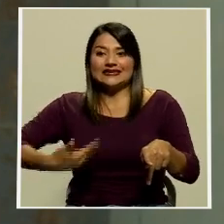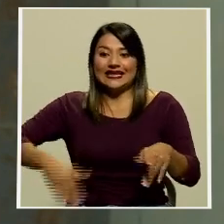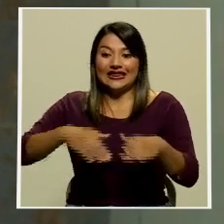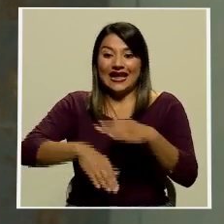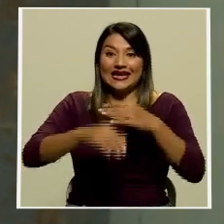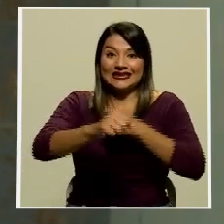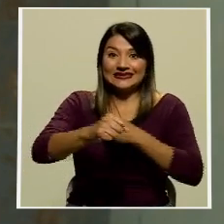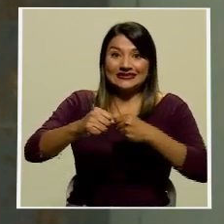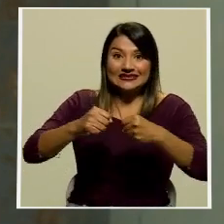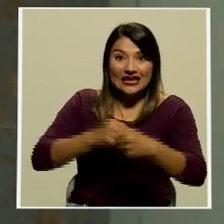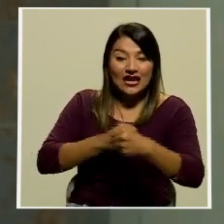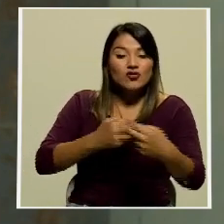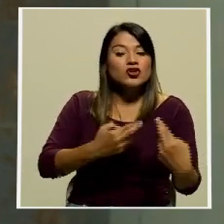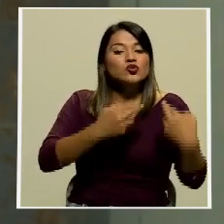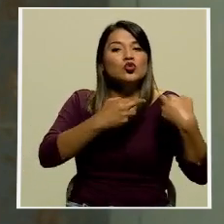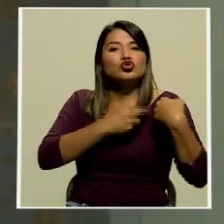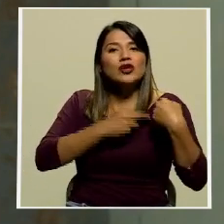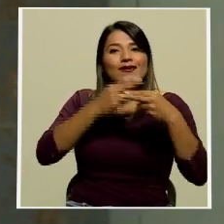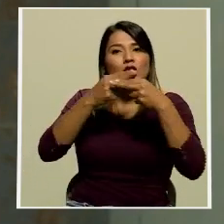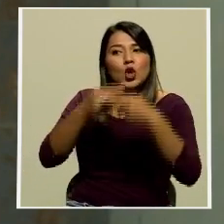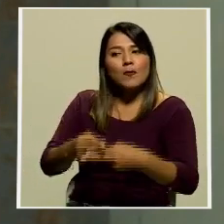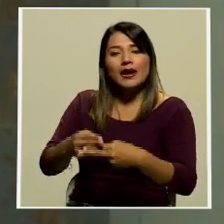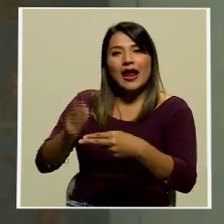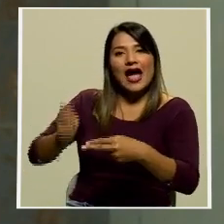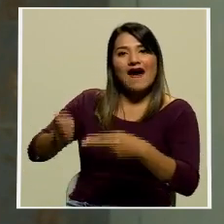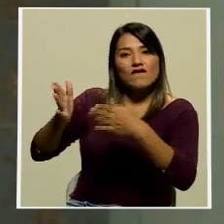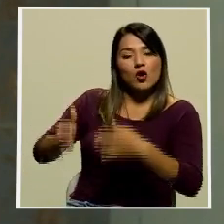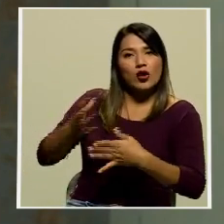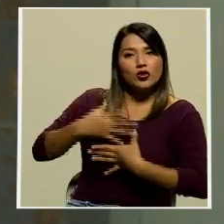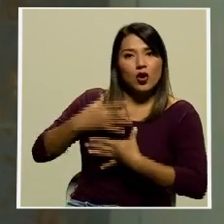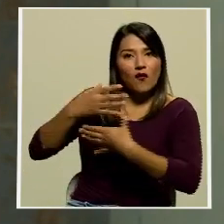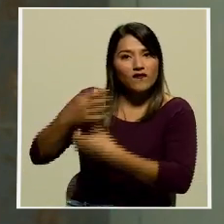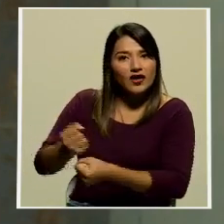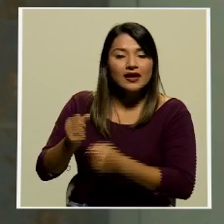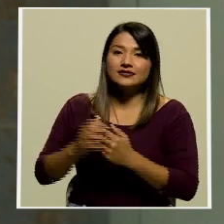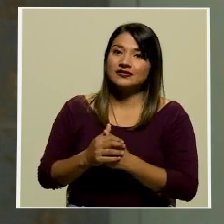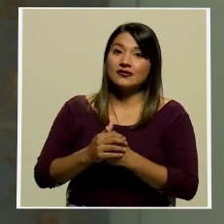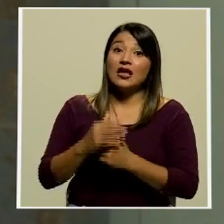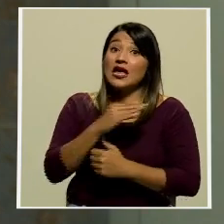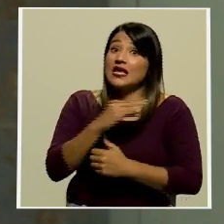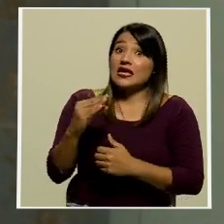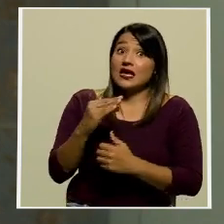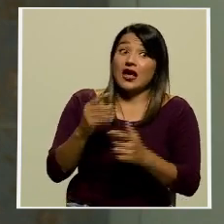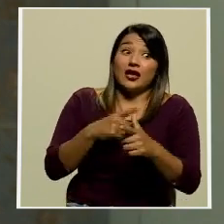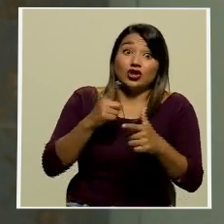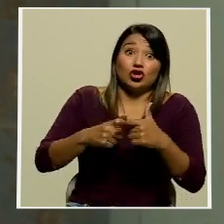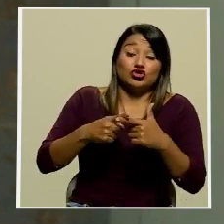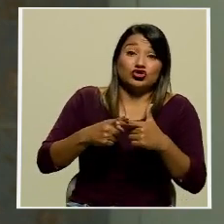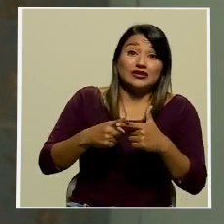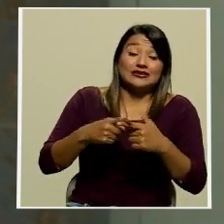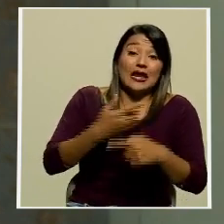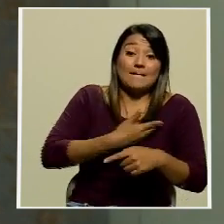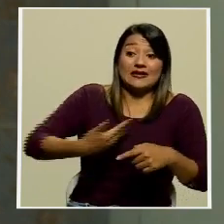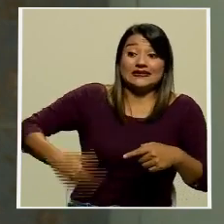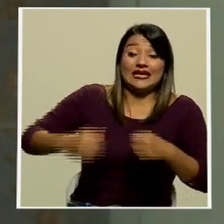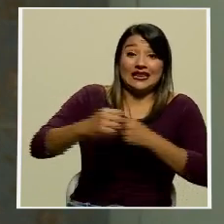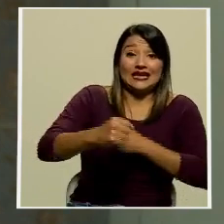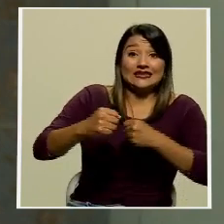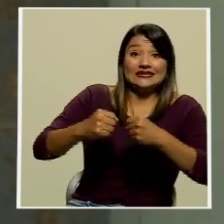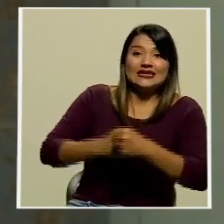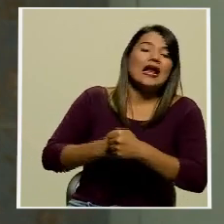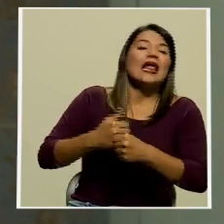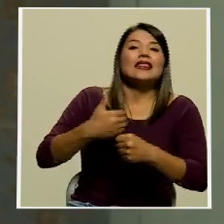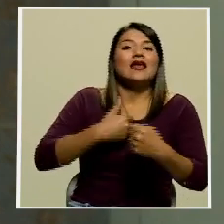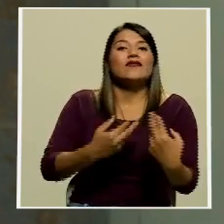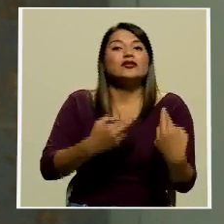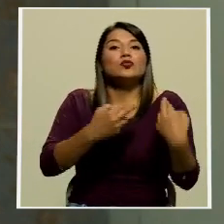tener que buscar la idoneidad de la persona, y la idoneidad viene por varios aspectos, desde conocimientos hasta